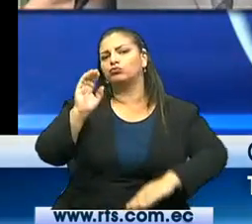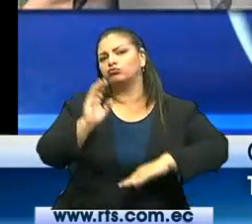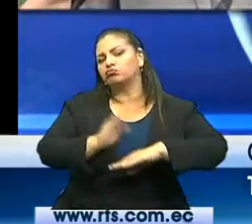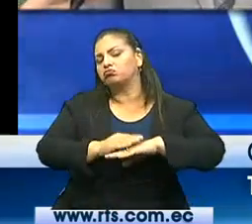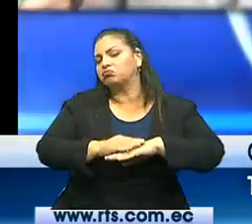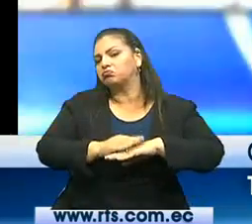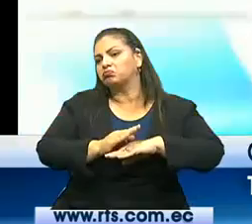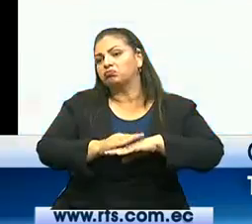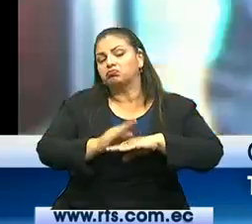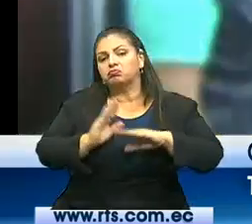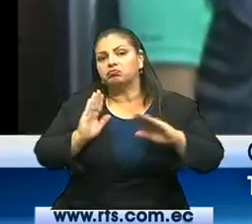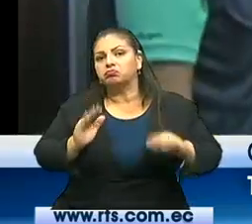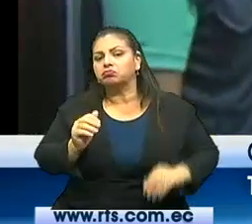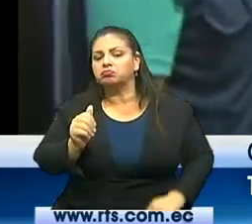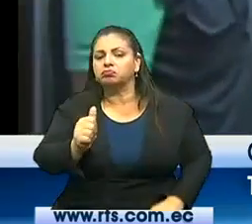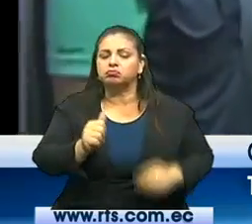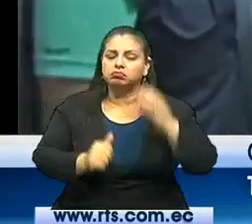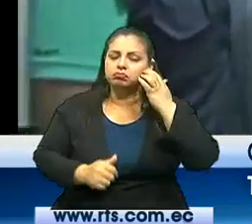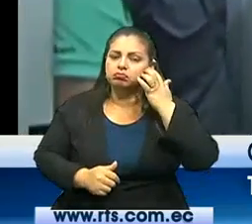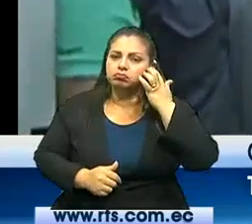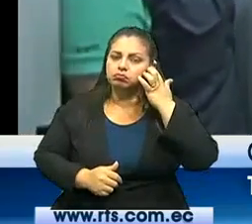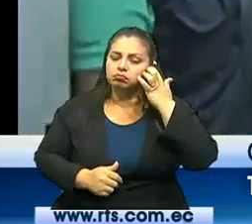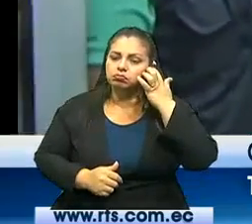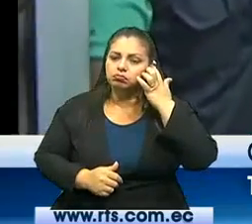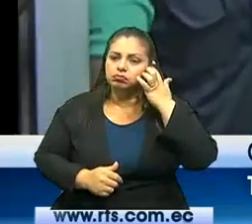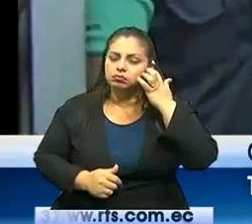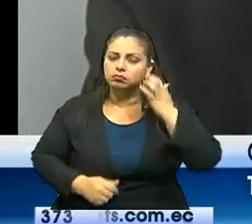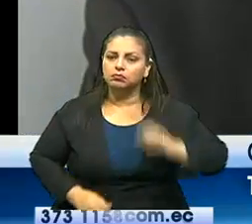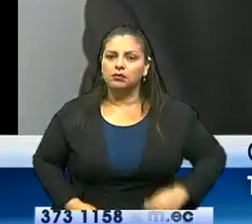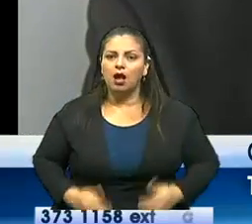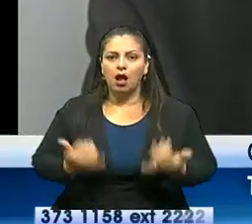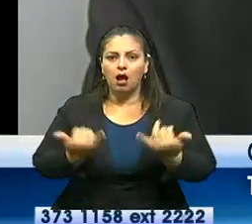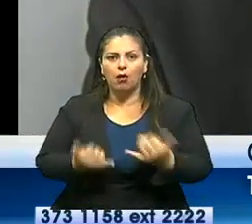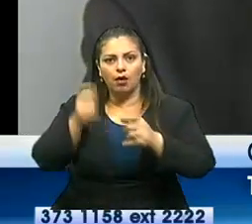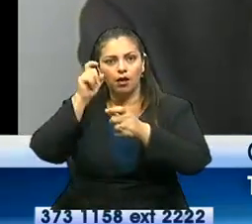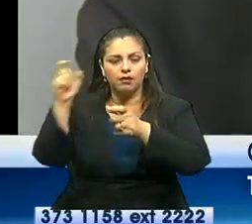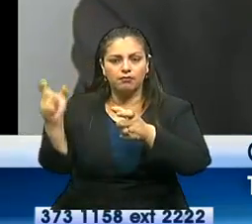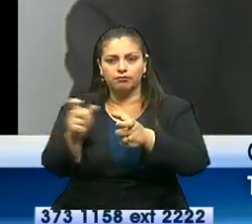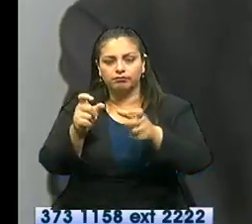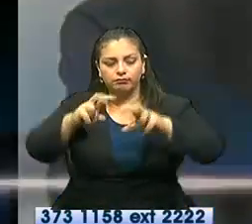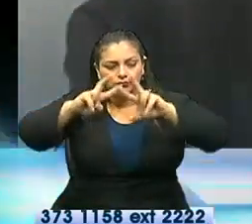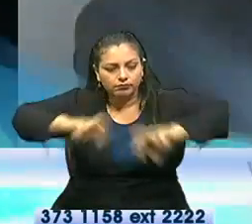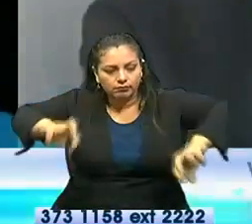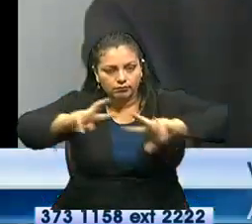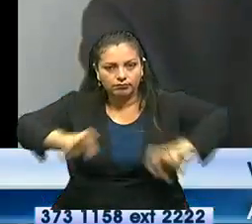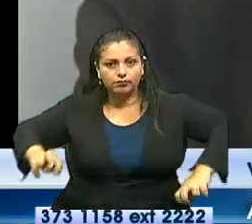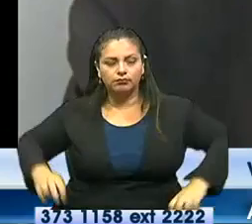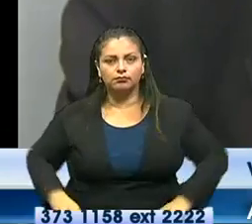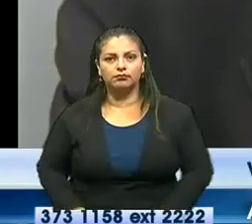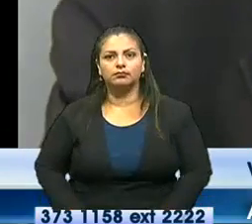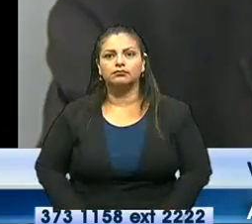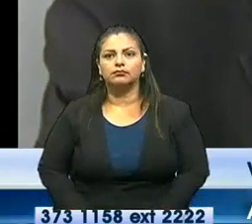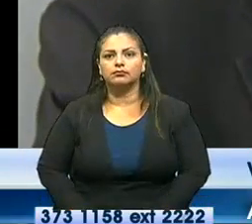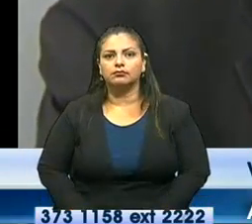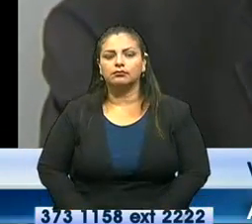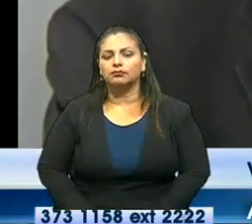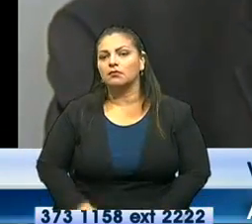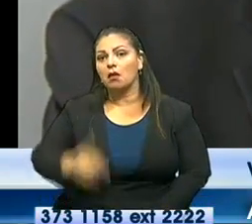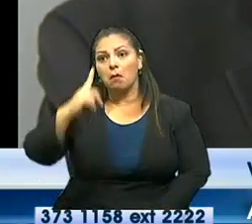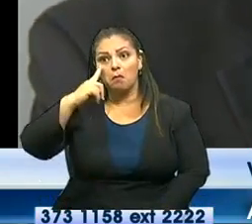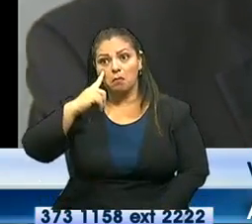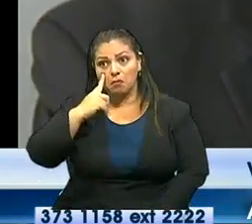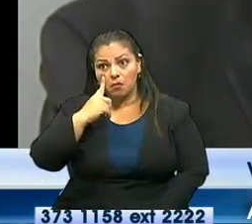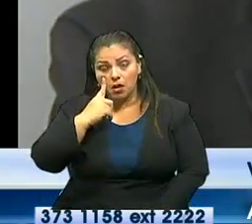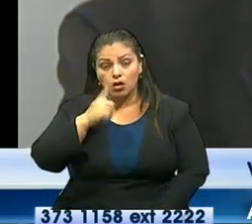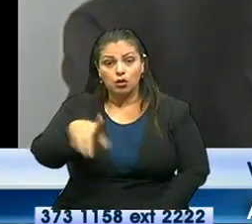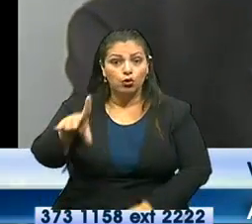establece la Ley Orgánica de Salud. El caso está en manos de la Fiscalía. En caso de que la investigación se llegue a establecer que el